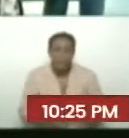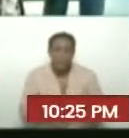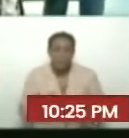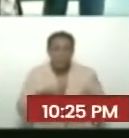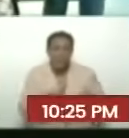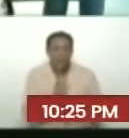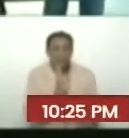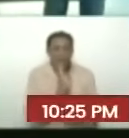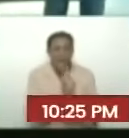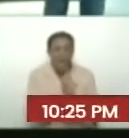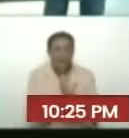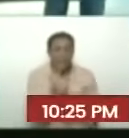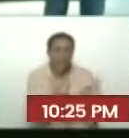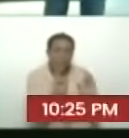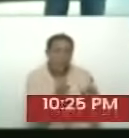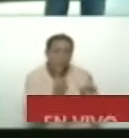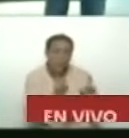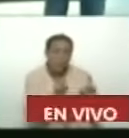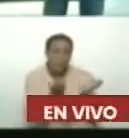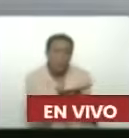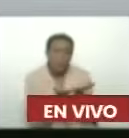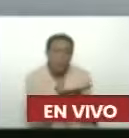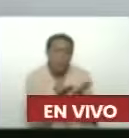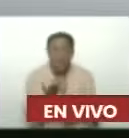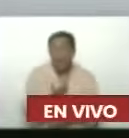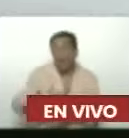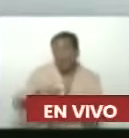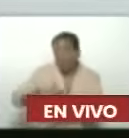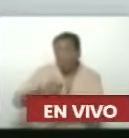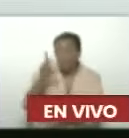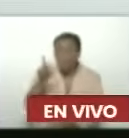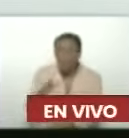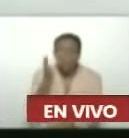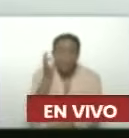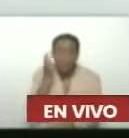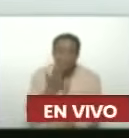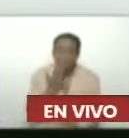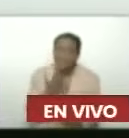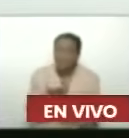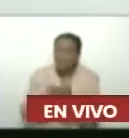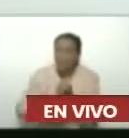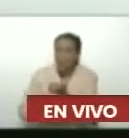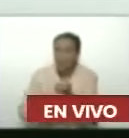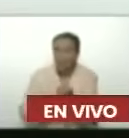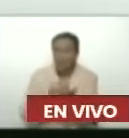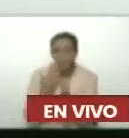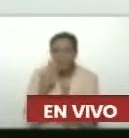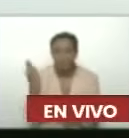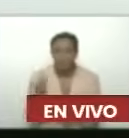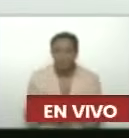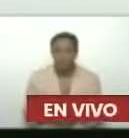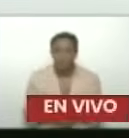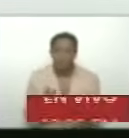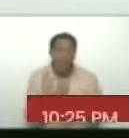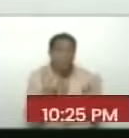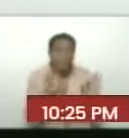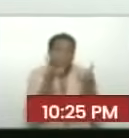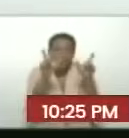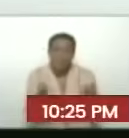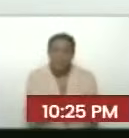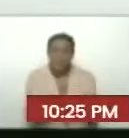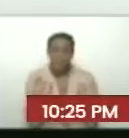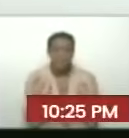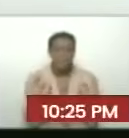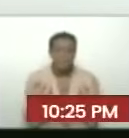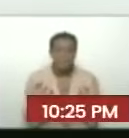unas clases en una academia, y a la gobernadora, wow, muchas gracias por todo. han sido muy especiales con él